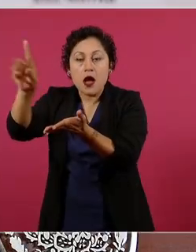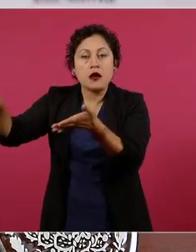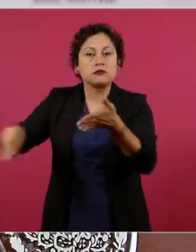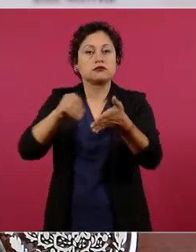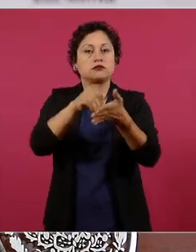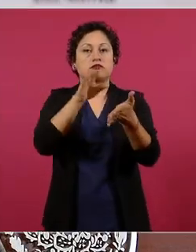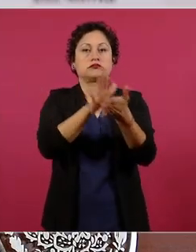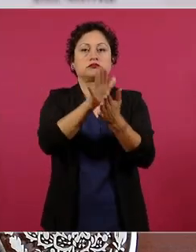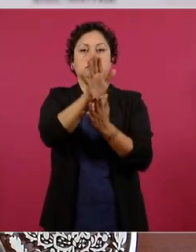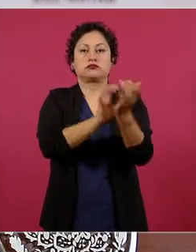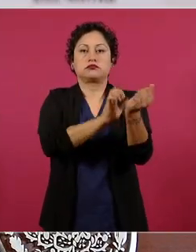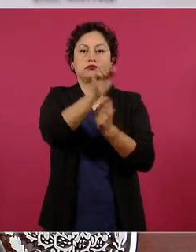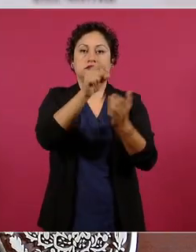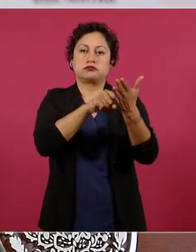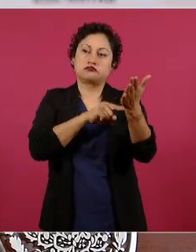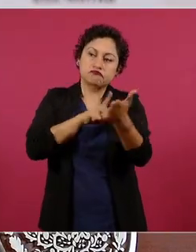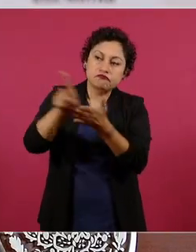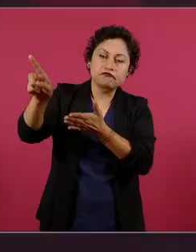Y luego,